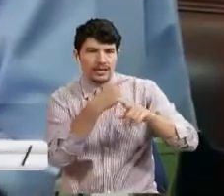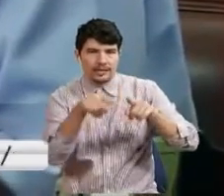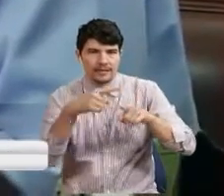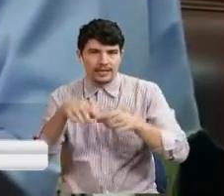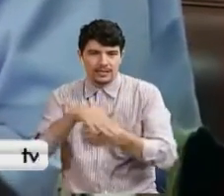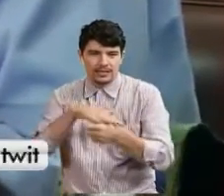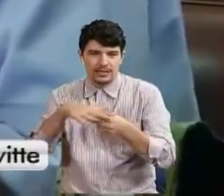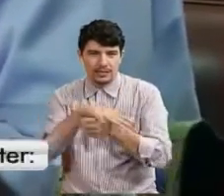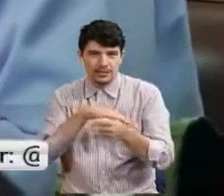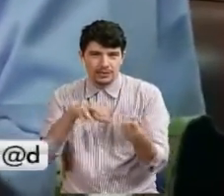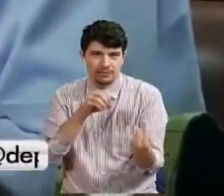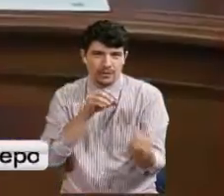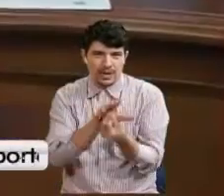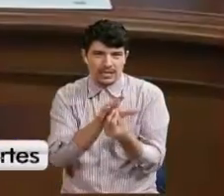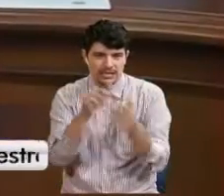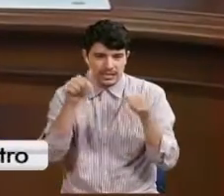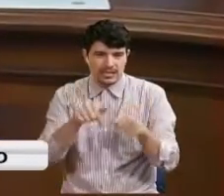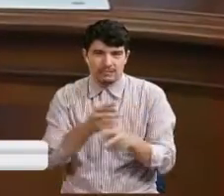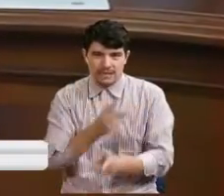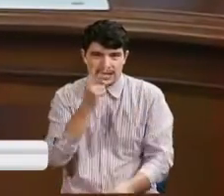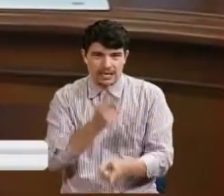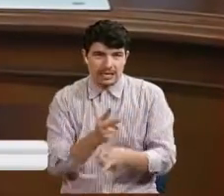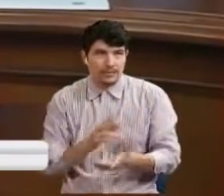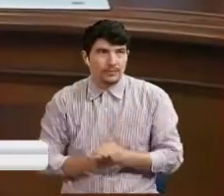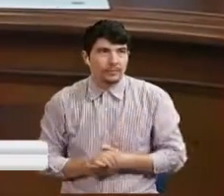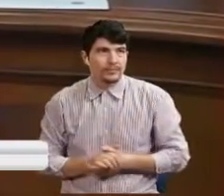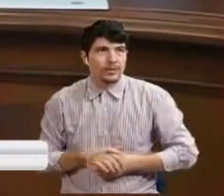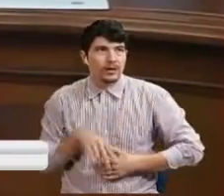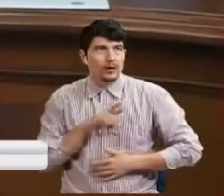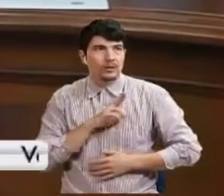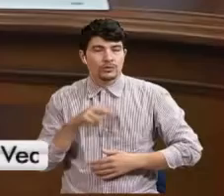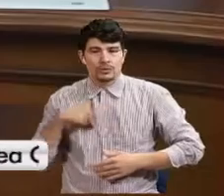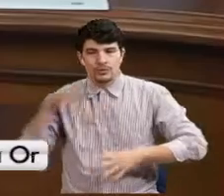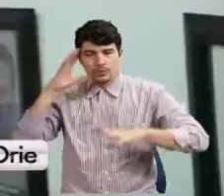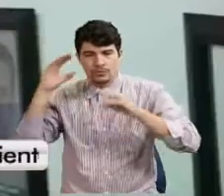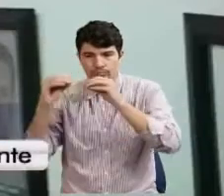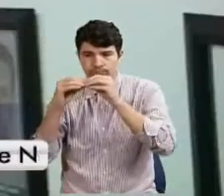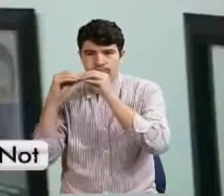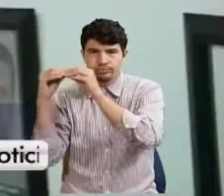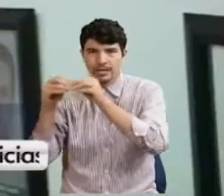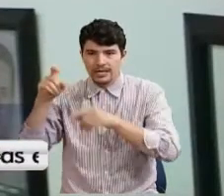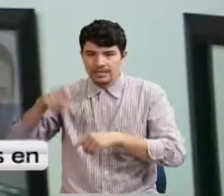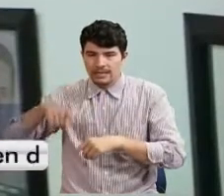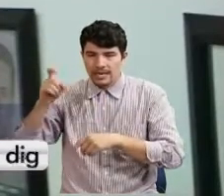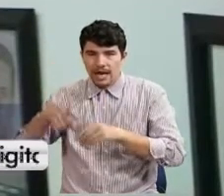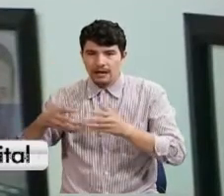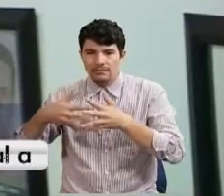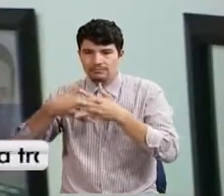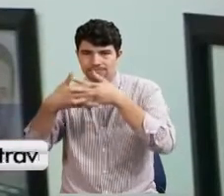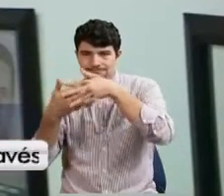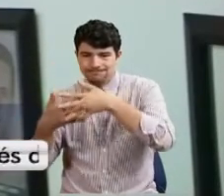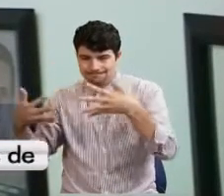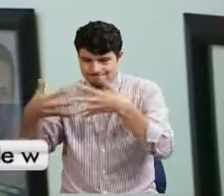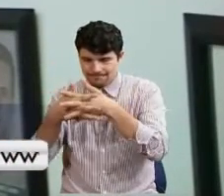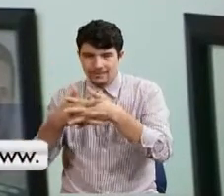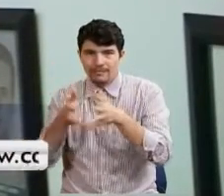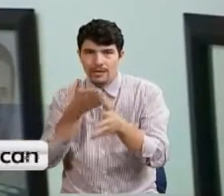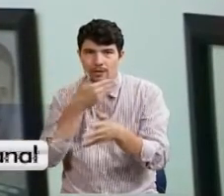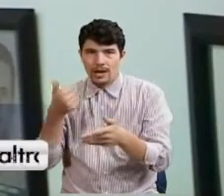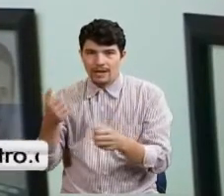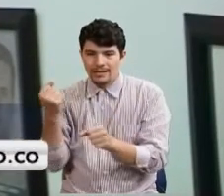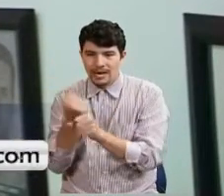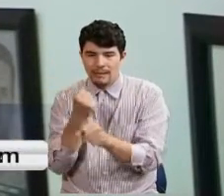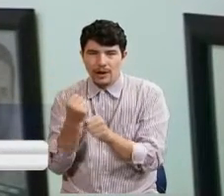generadores de violencia e inseguridad con ellos hemos llamado la atención en la necesidad de una articulación y de mejorar las operaciones para